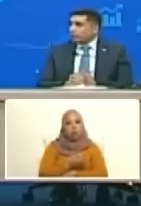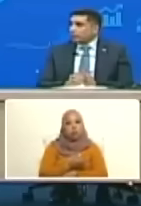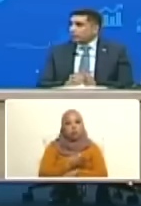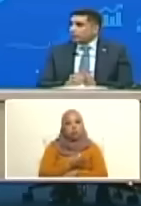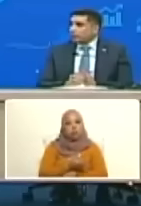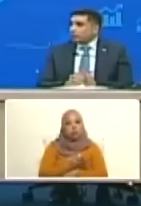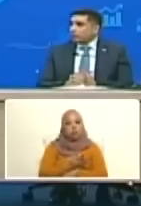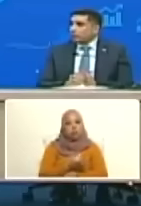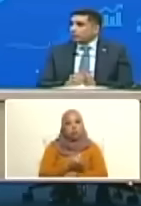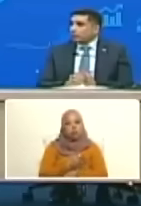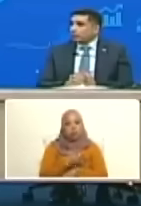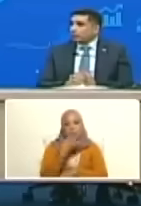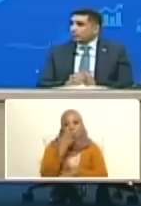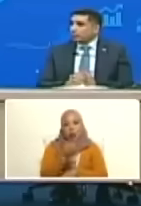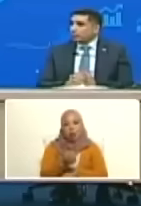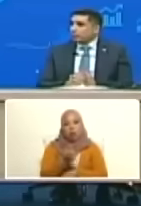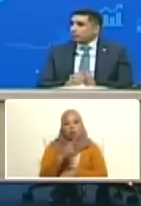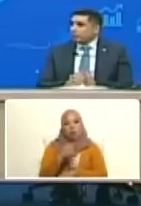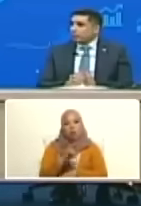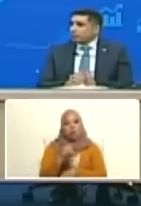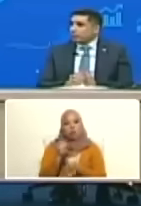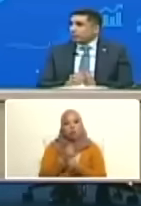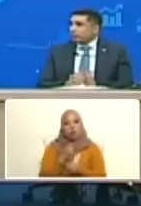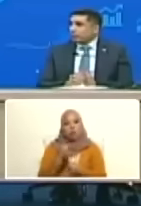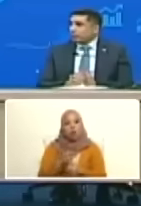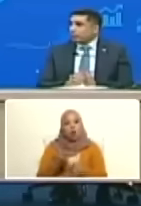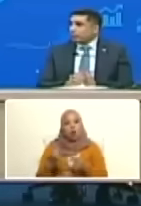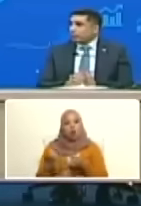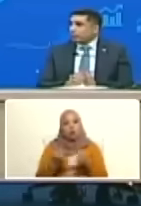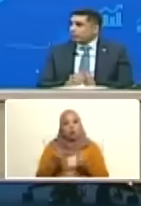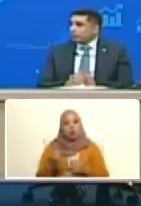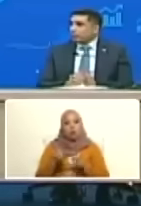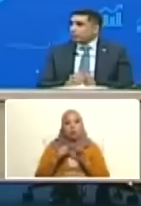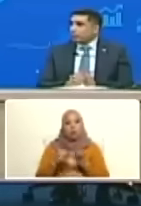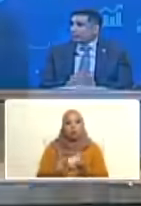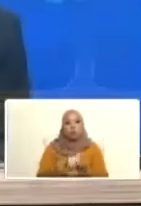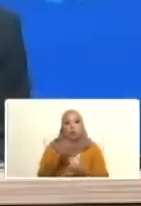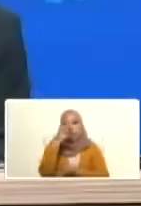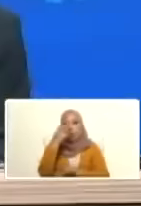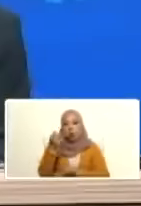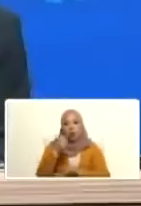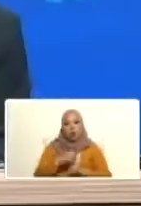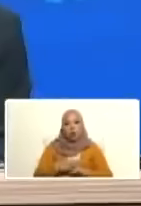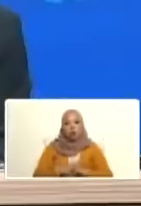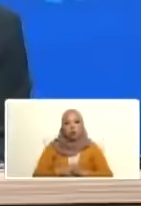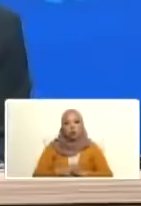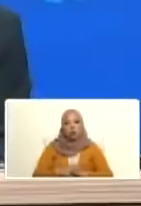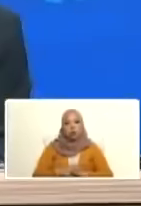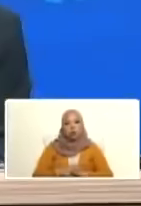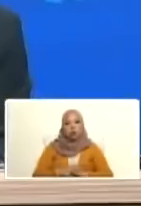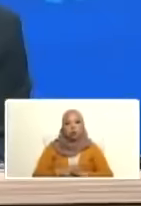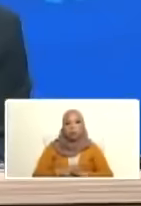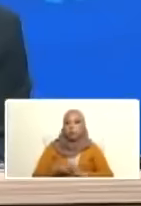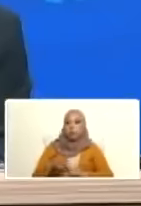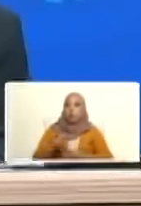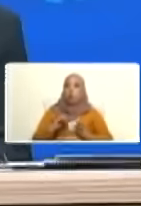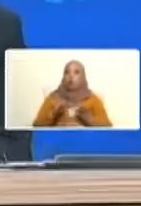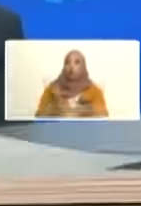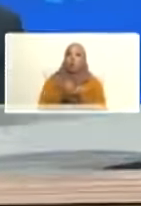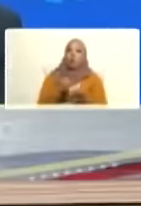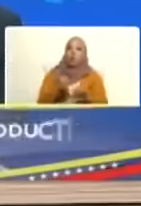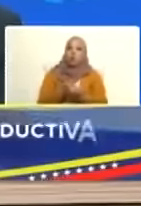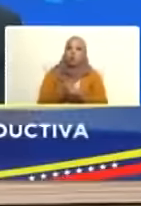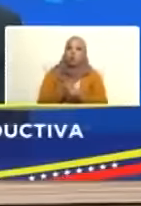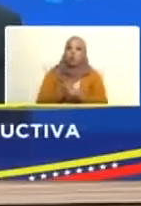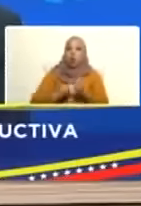Los entiendo, porque están pariendo recursos permanentemente, los entiendo. Yo paro recursos